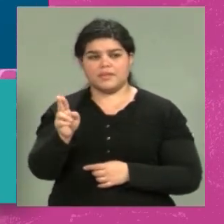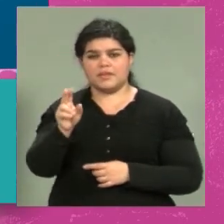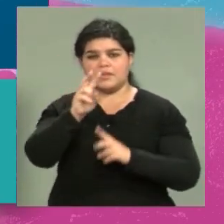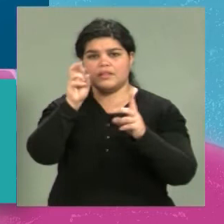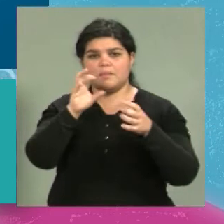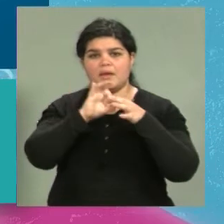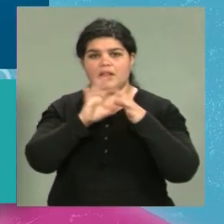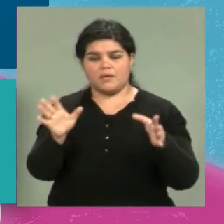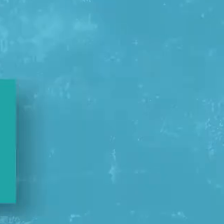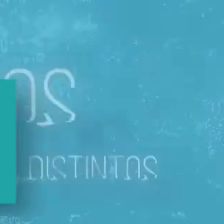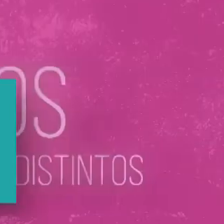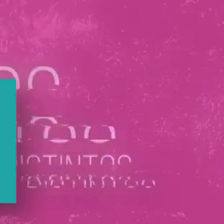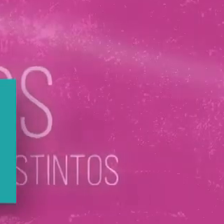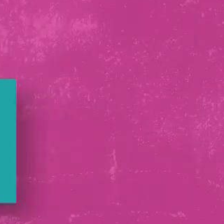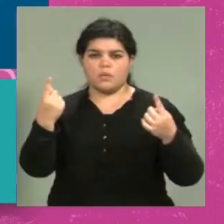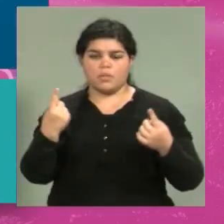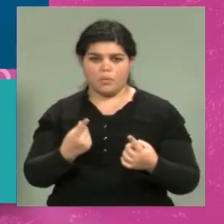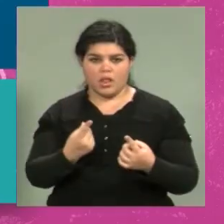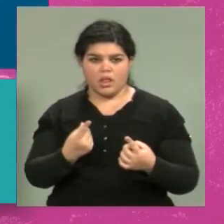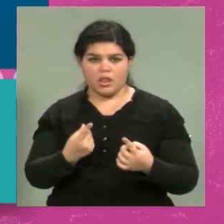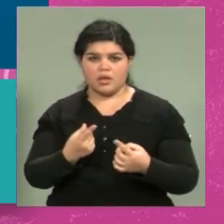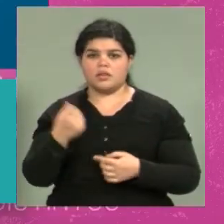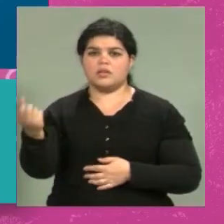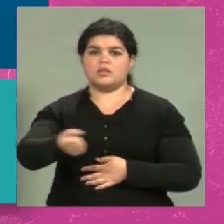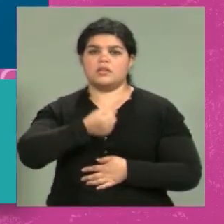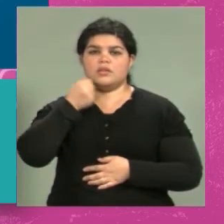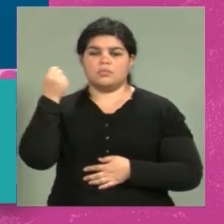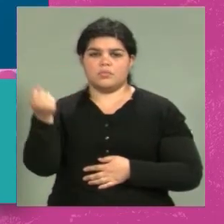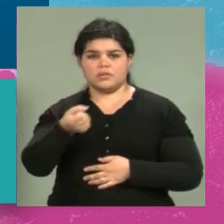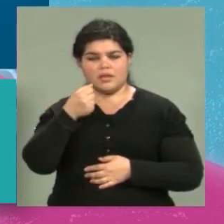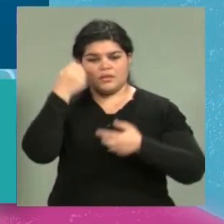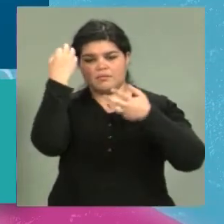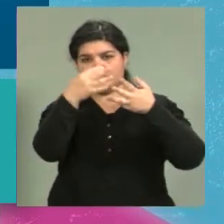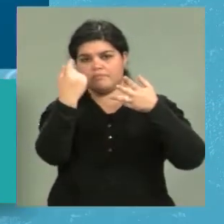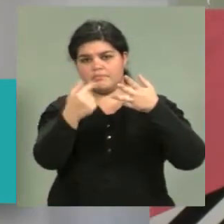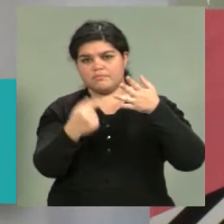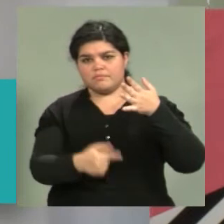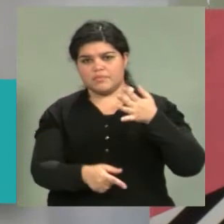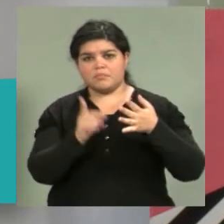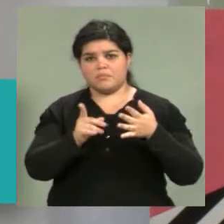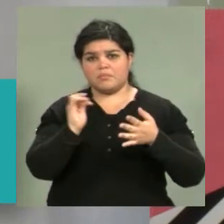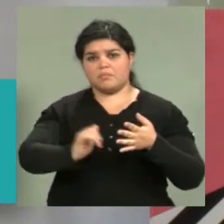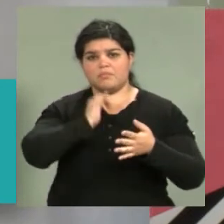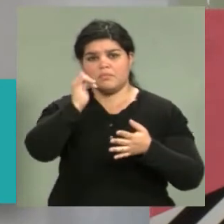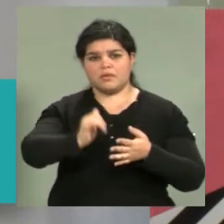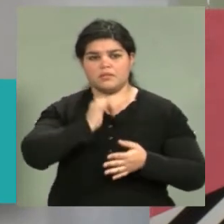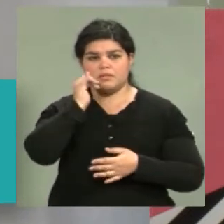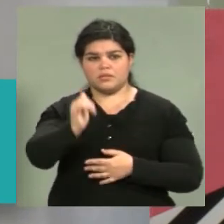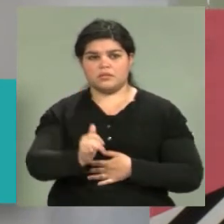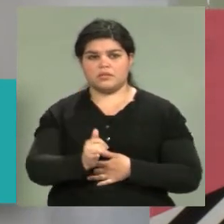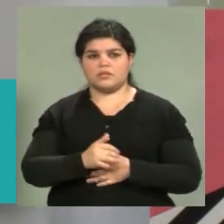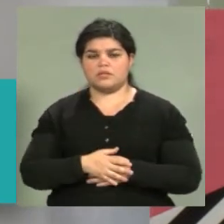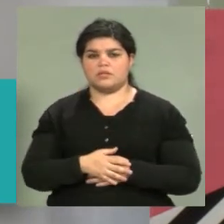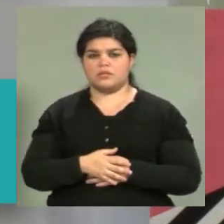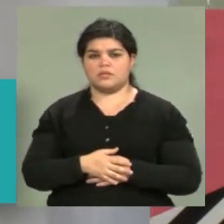libertad individual de una forma tan liviana, considerar estos aspectos que no suelen estar incluidos, y que en sí, un